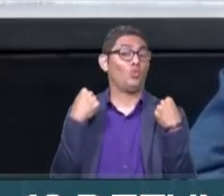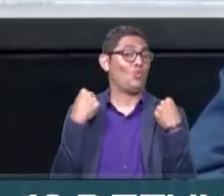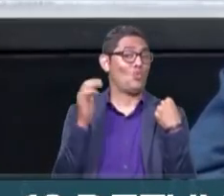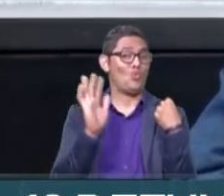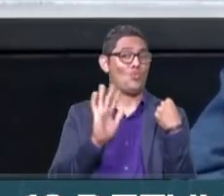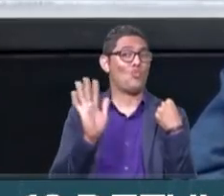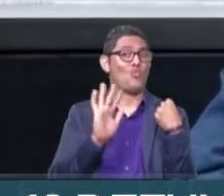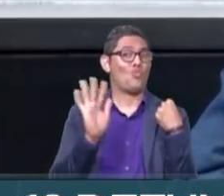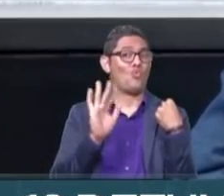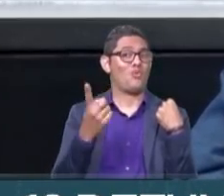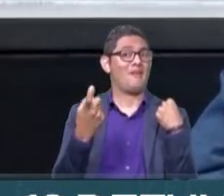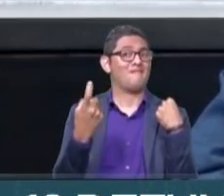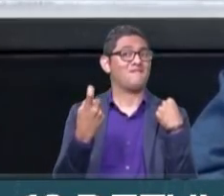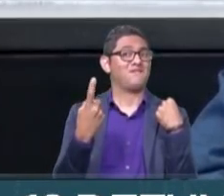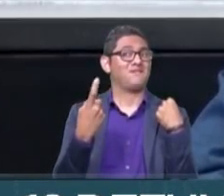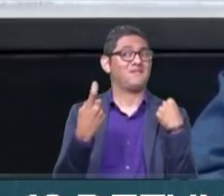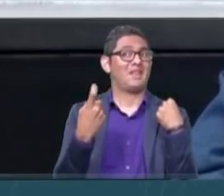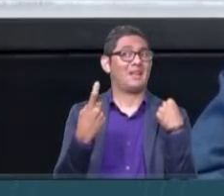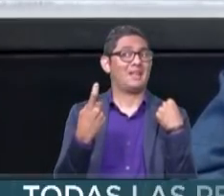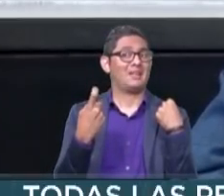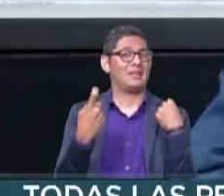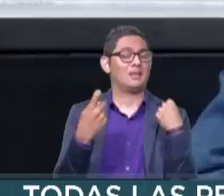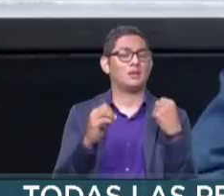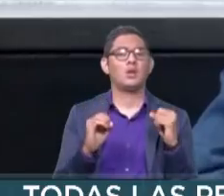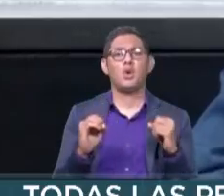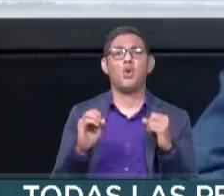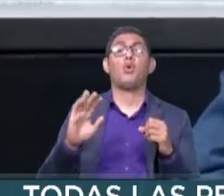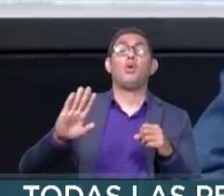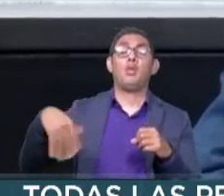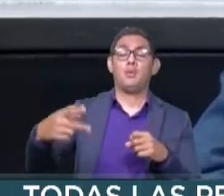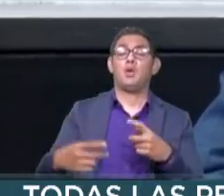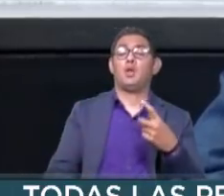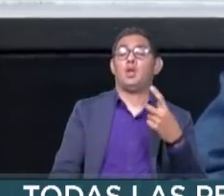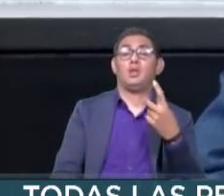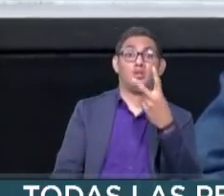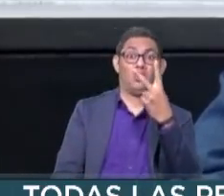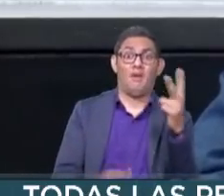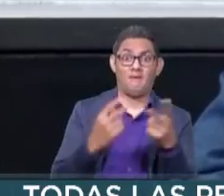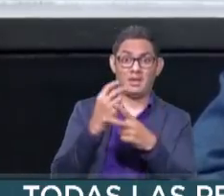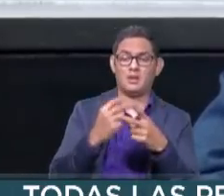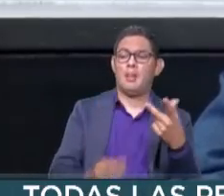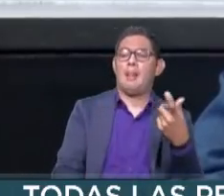que tampoco con la primera dosis se logra el 100% de la misma.